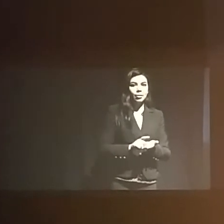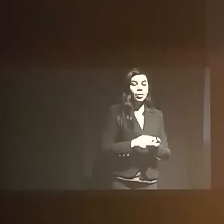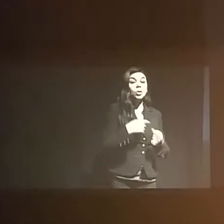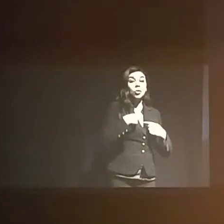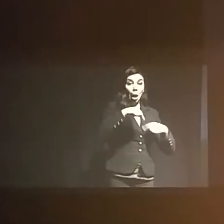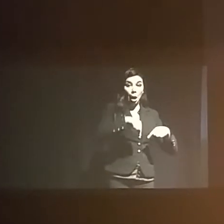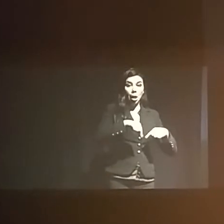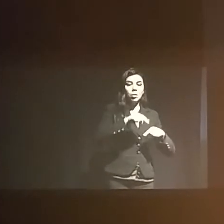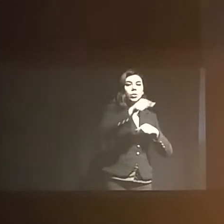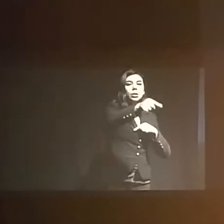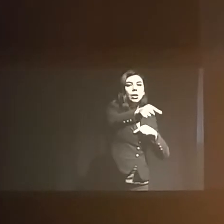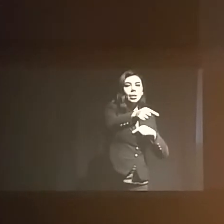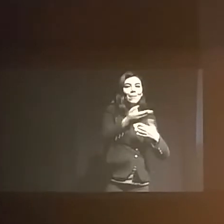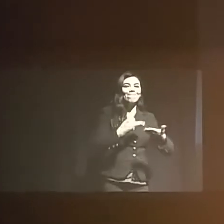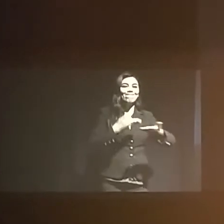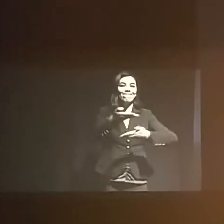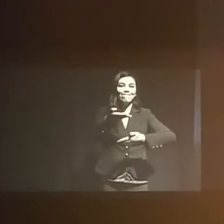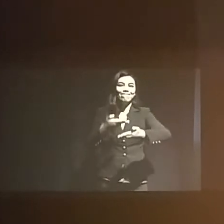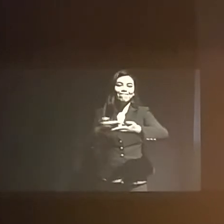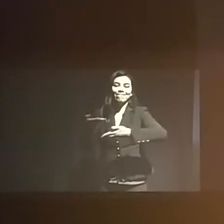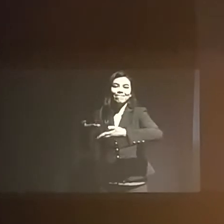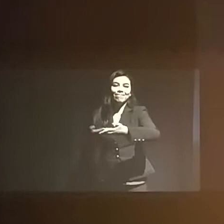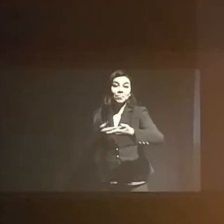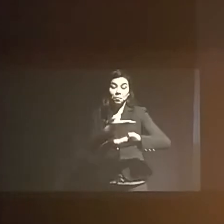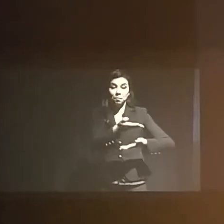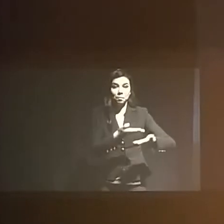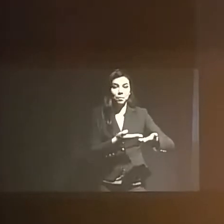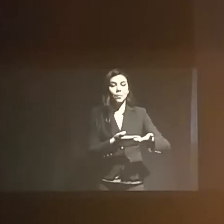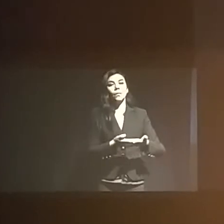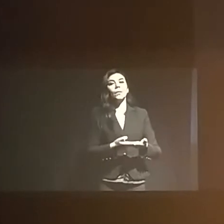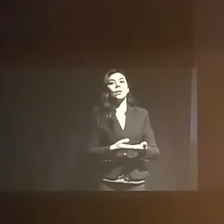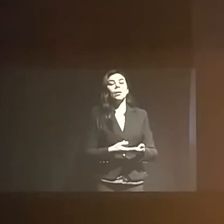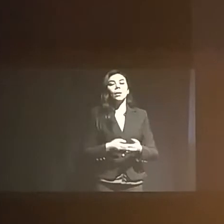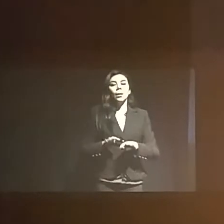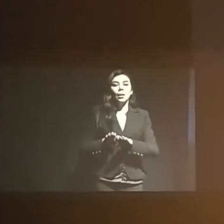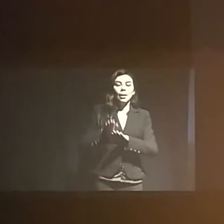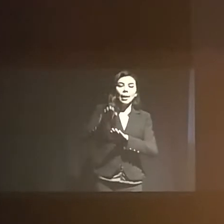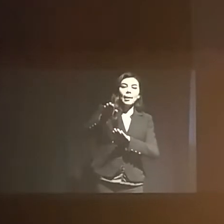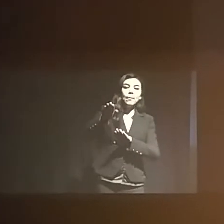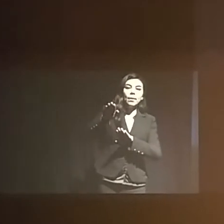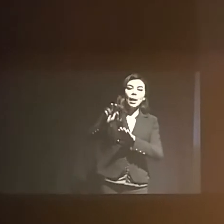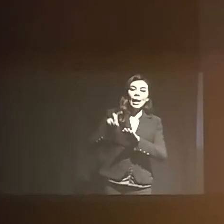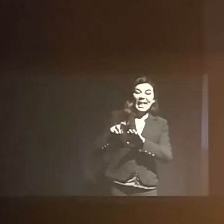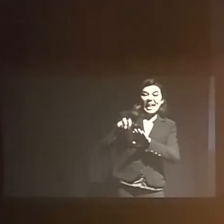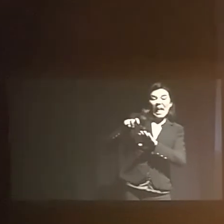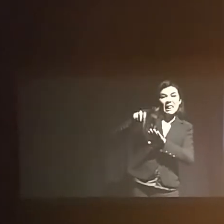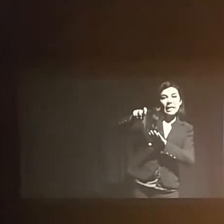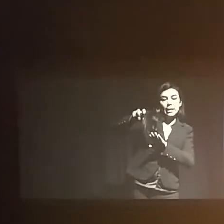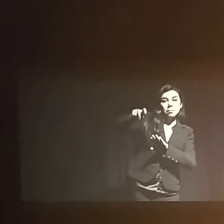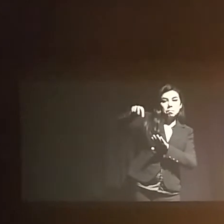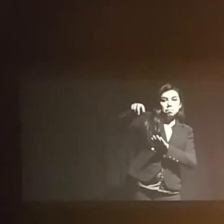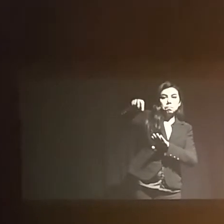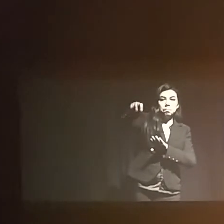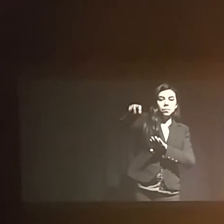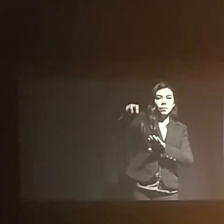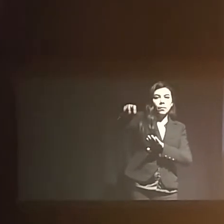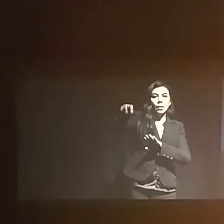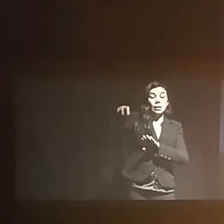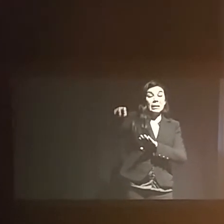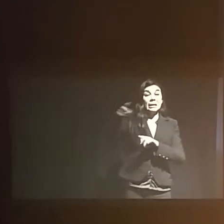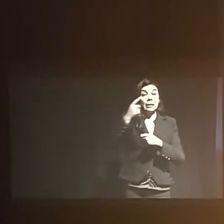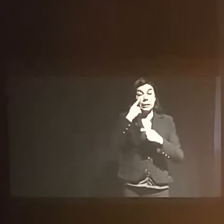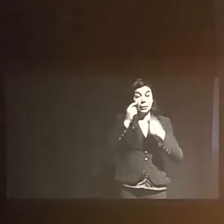lados. Y tenemos más intervenciones. Mira, la rampa escalera la puse porque es súper vendedora, pero súper